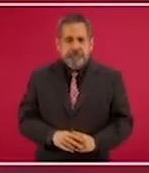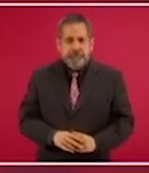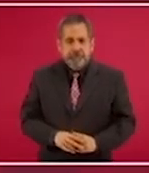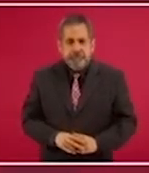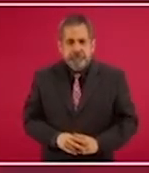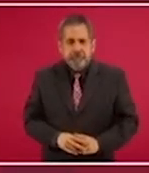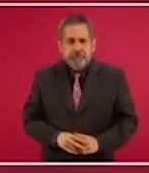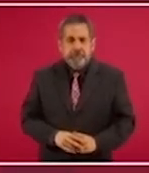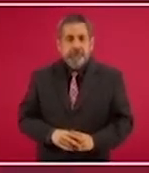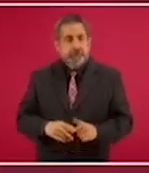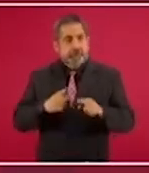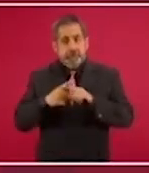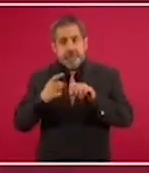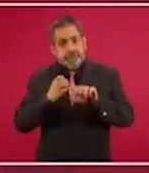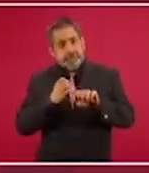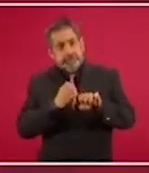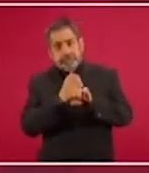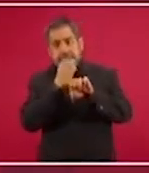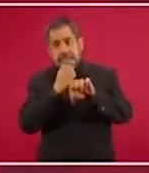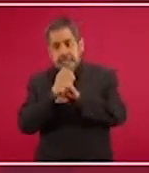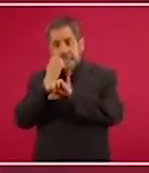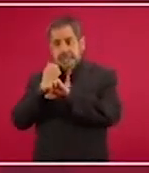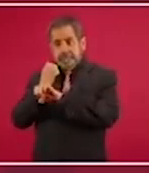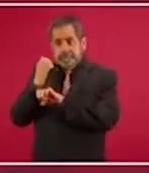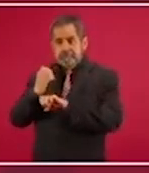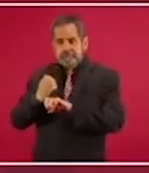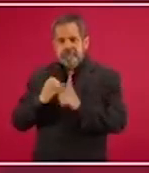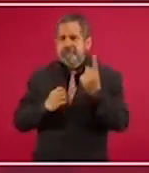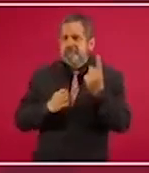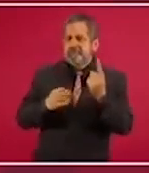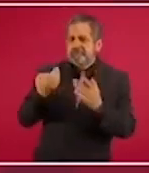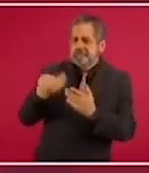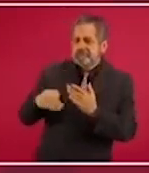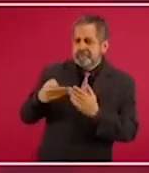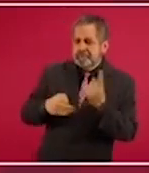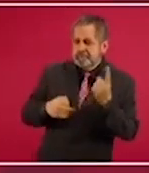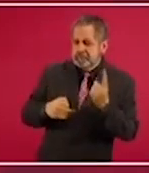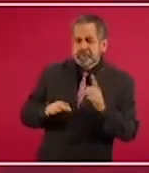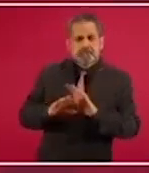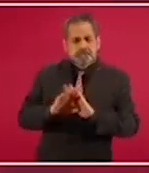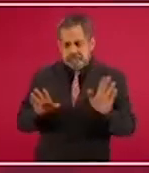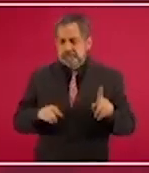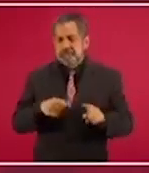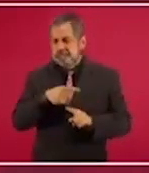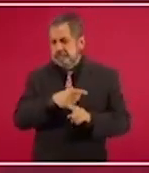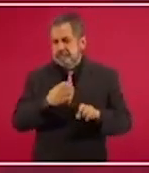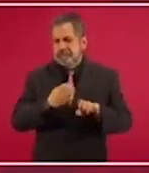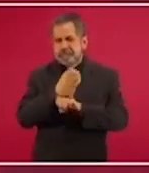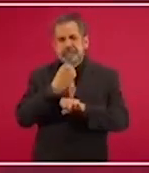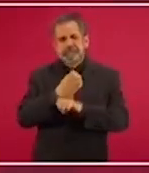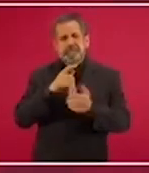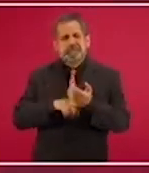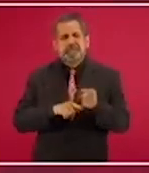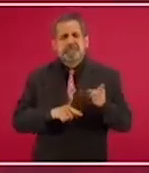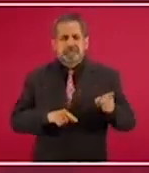todos los estados, había uno que faltaba, porque no sé